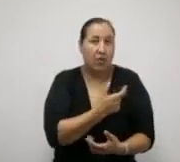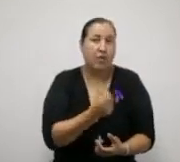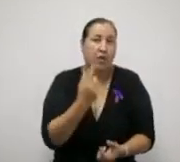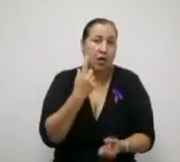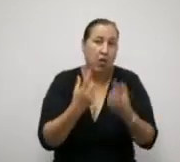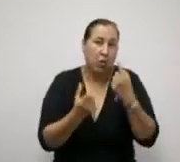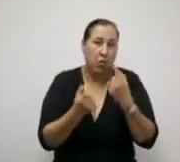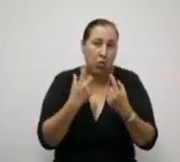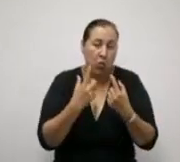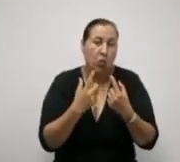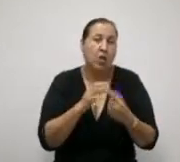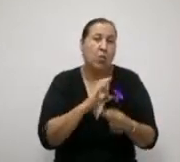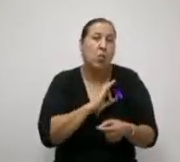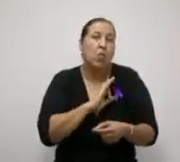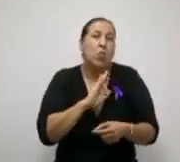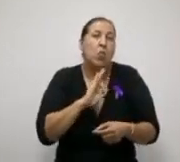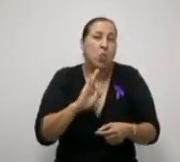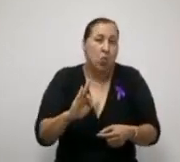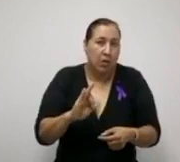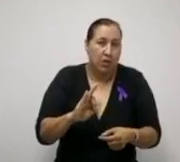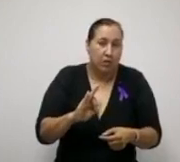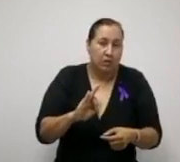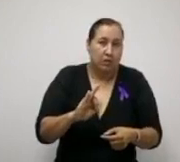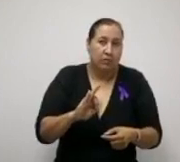pueden aplicar para